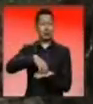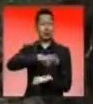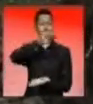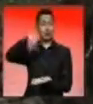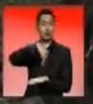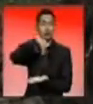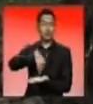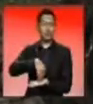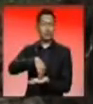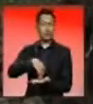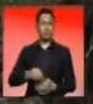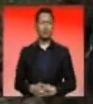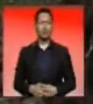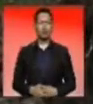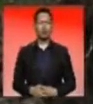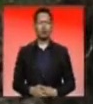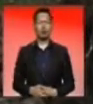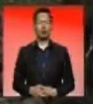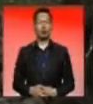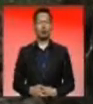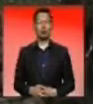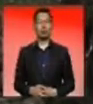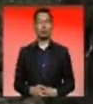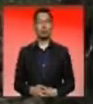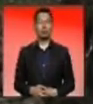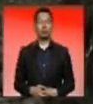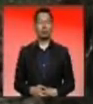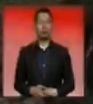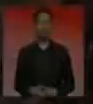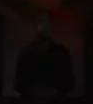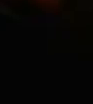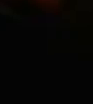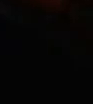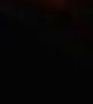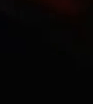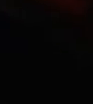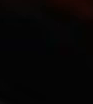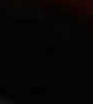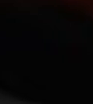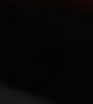Manabí, Gama, con la mejor cobertura del país.